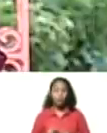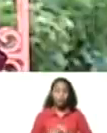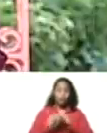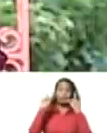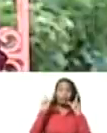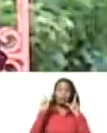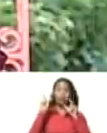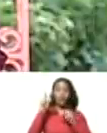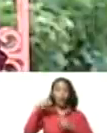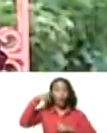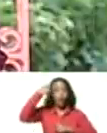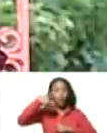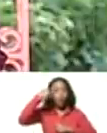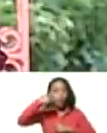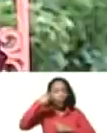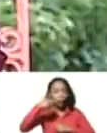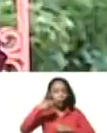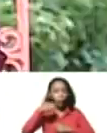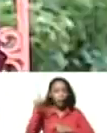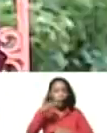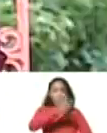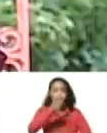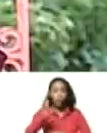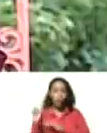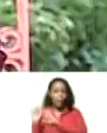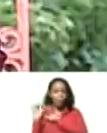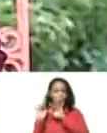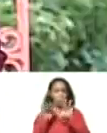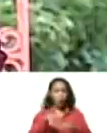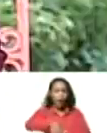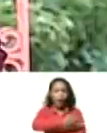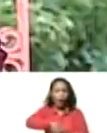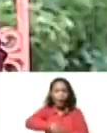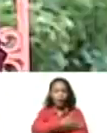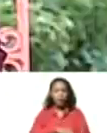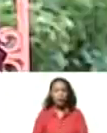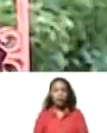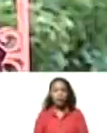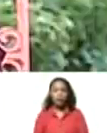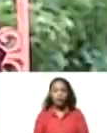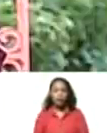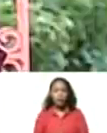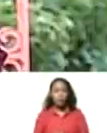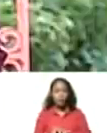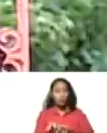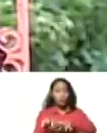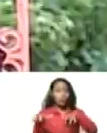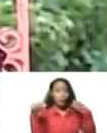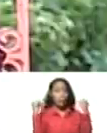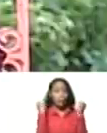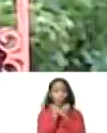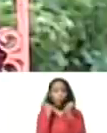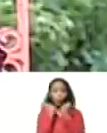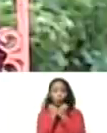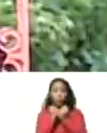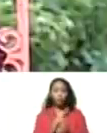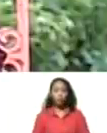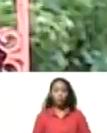Impresionante las imágenes de la gente en la calle, las cantidades